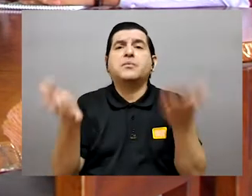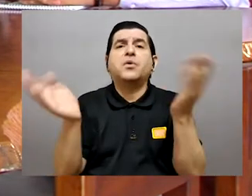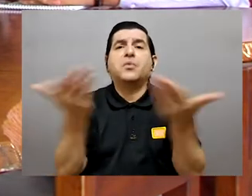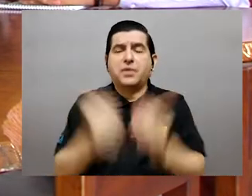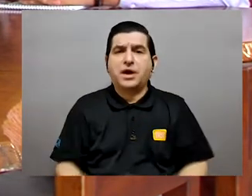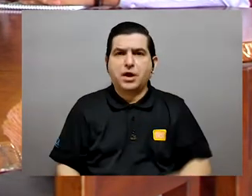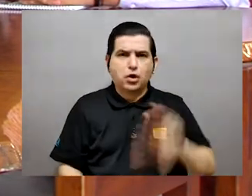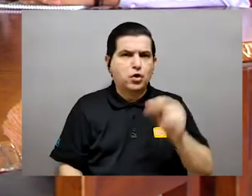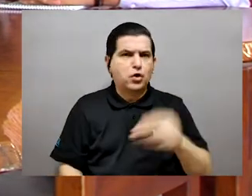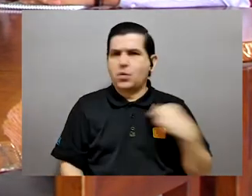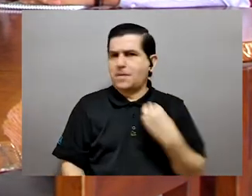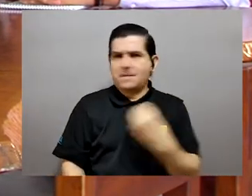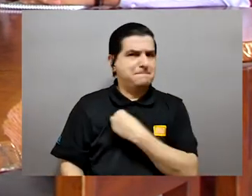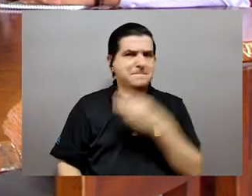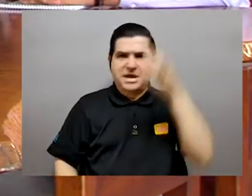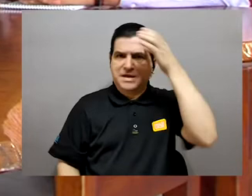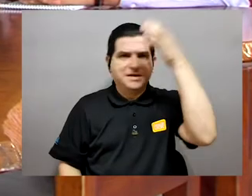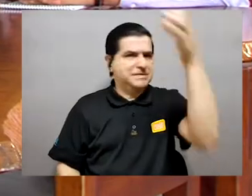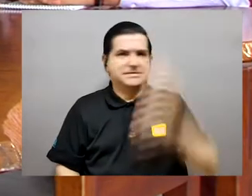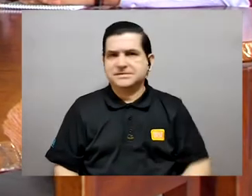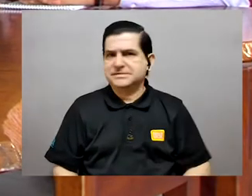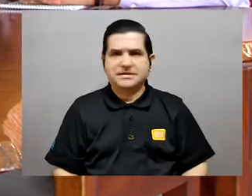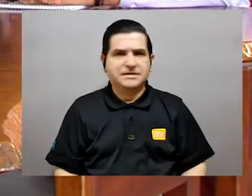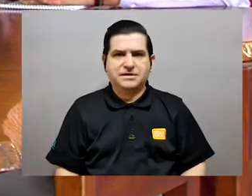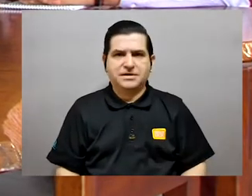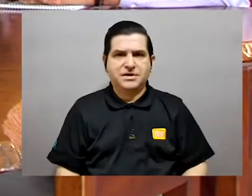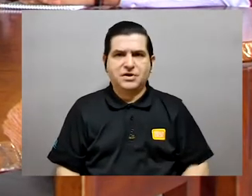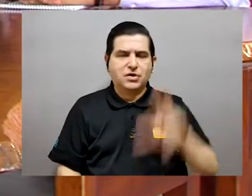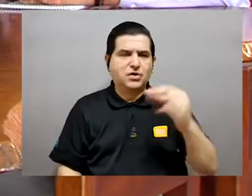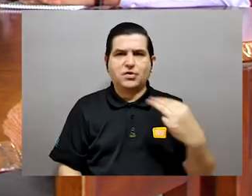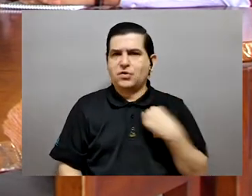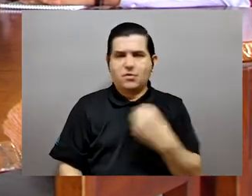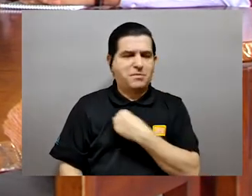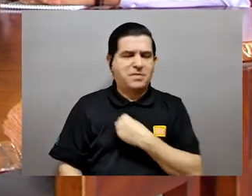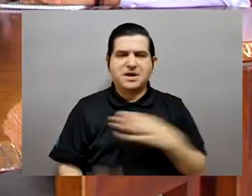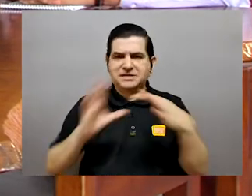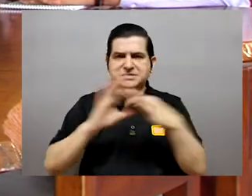este señor? O sea, ¿por qué atravesarle